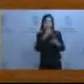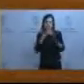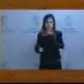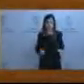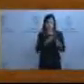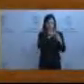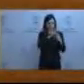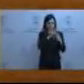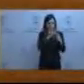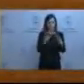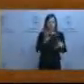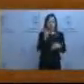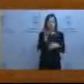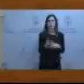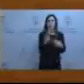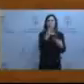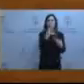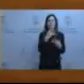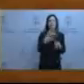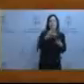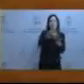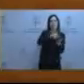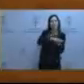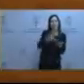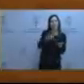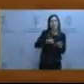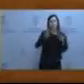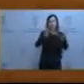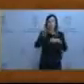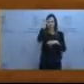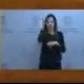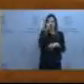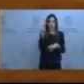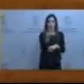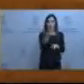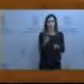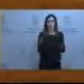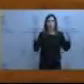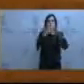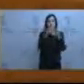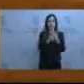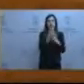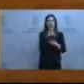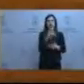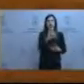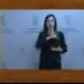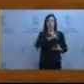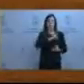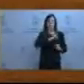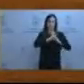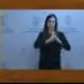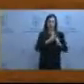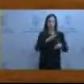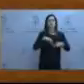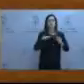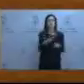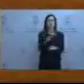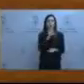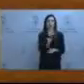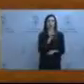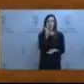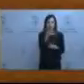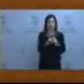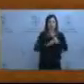unanimidad en la literatura y en las sociedades científicas en relación con la estrategia que debe aplicarse para responder a la parada cardíaca. Esta estrategia descansa en